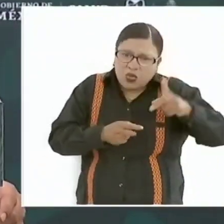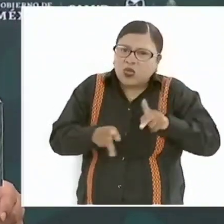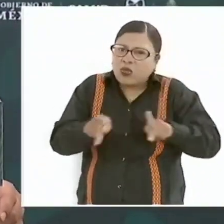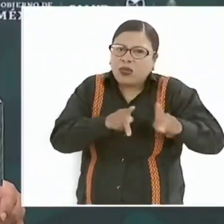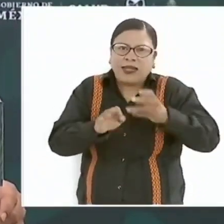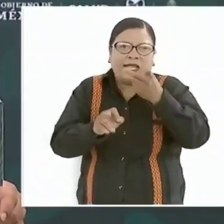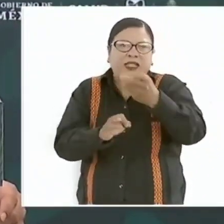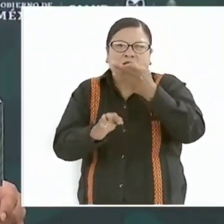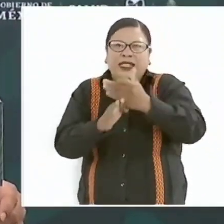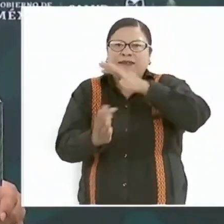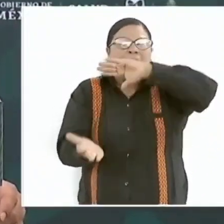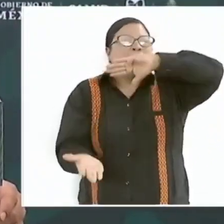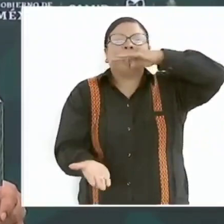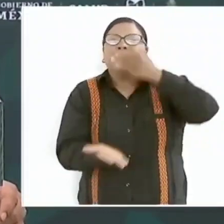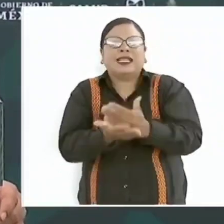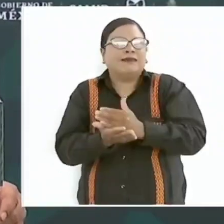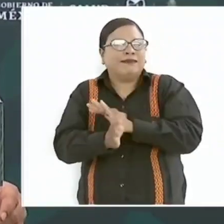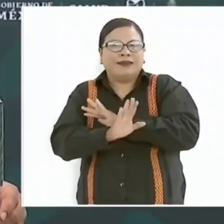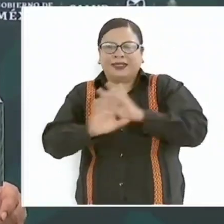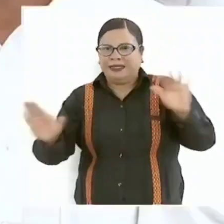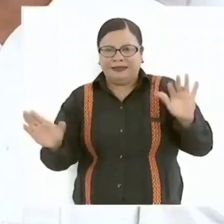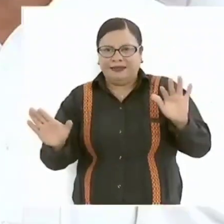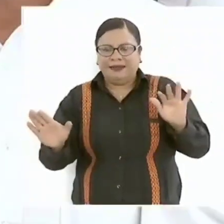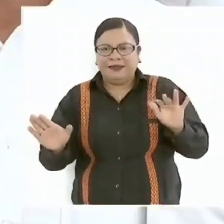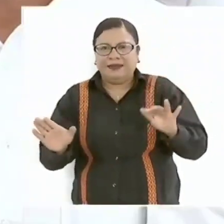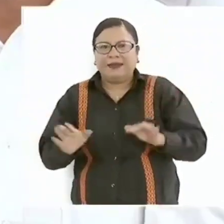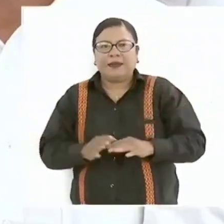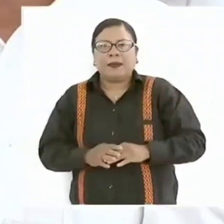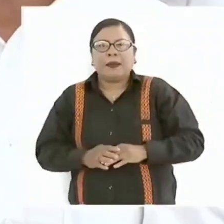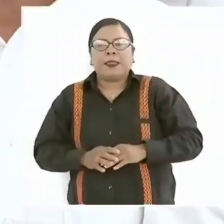se acabó. Entonces,